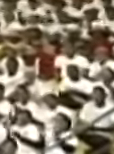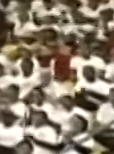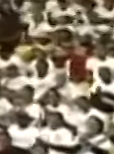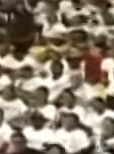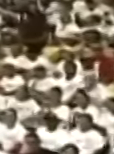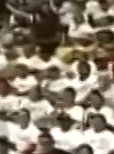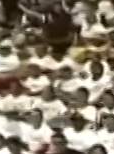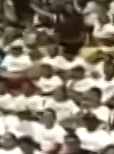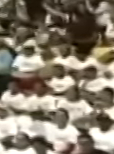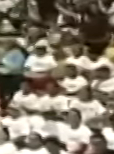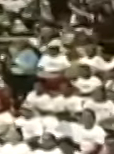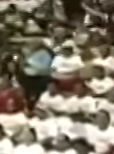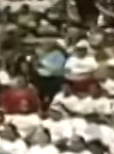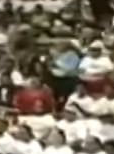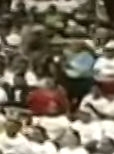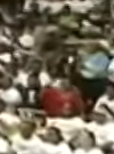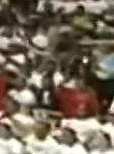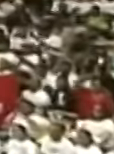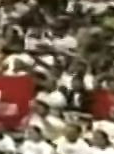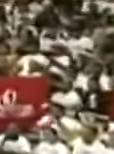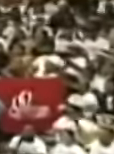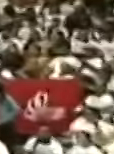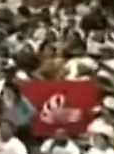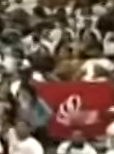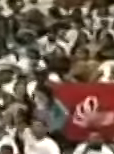Primera vez que le escucho, Arriaza.